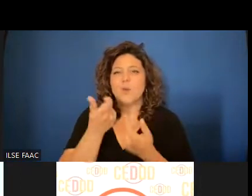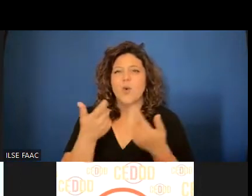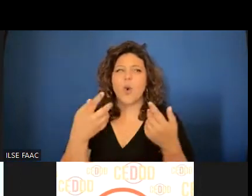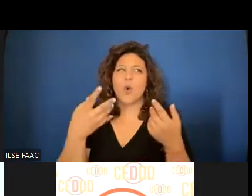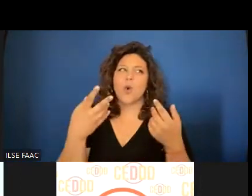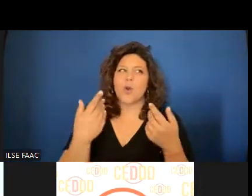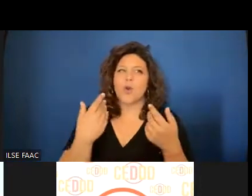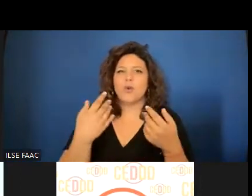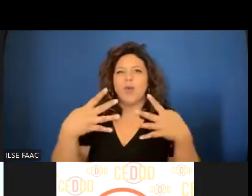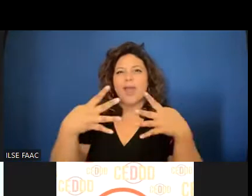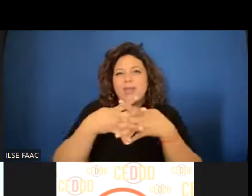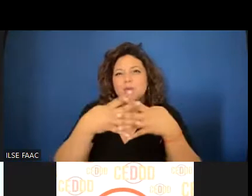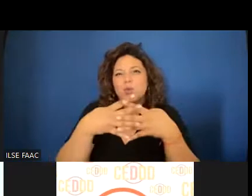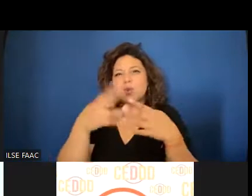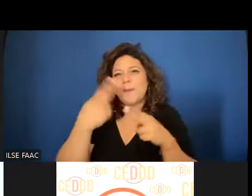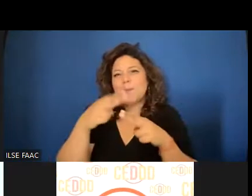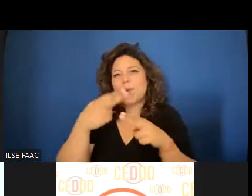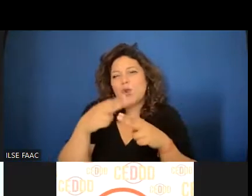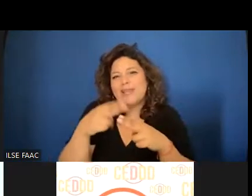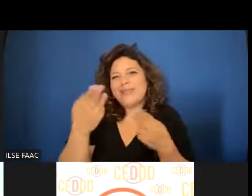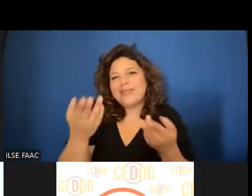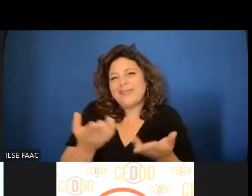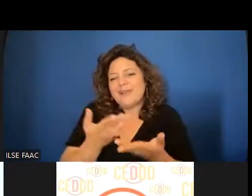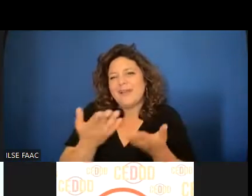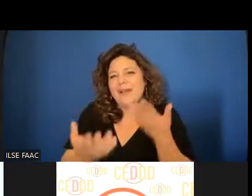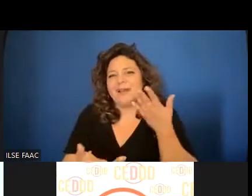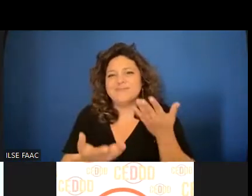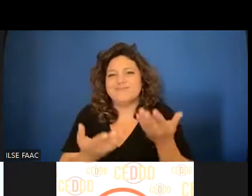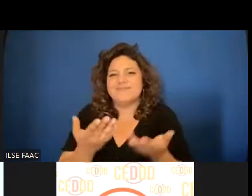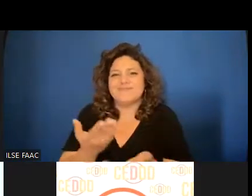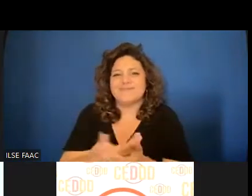contigo, Néstor, a ver si nos puedes explicar, por favor.